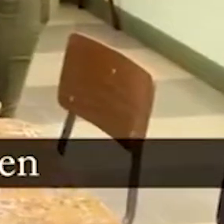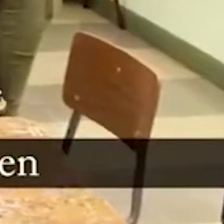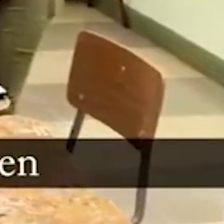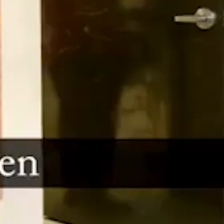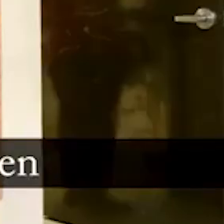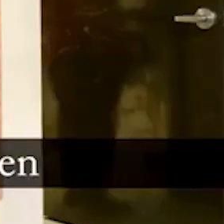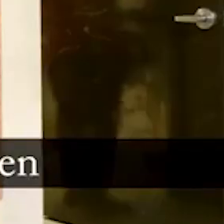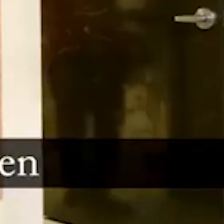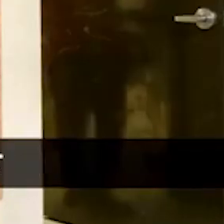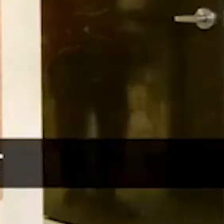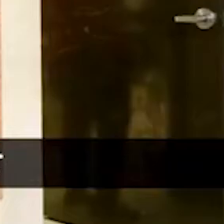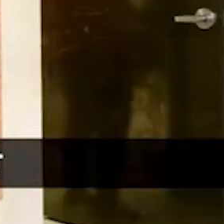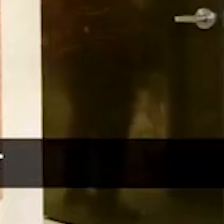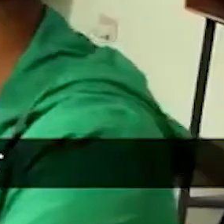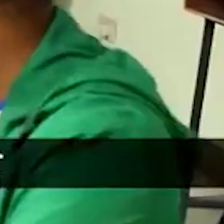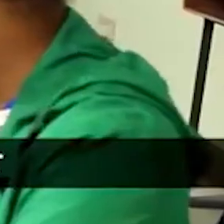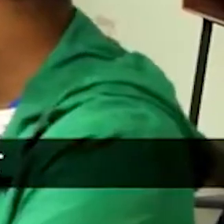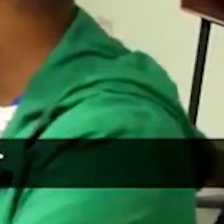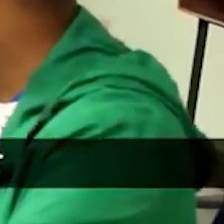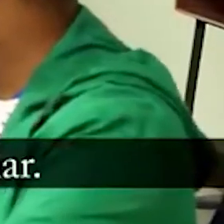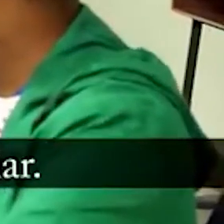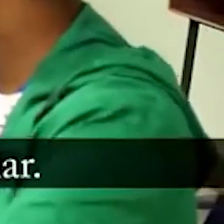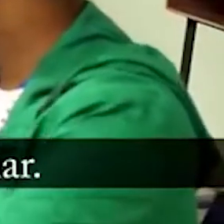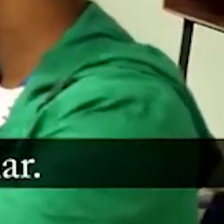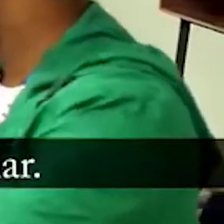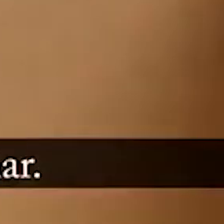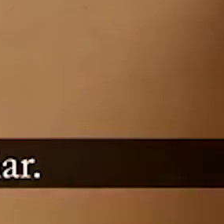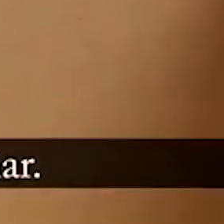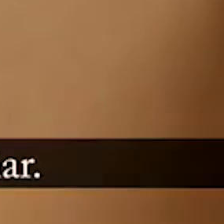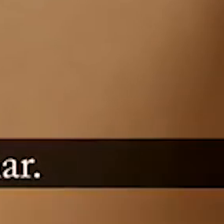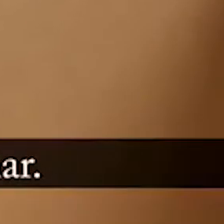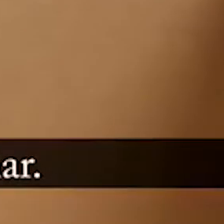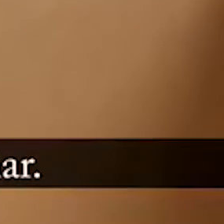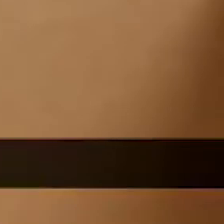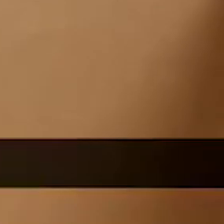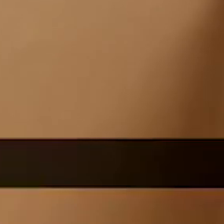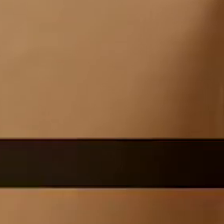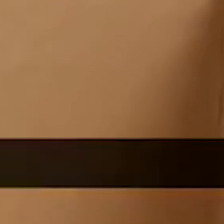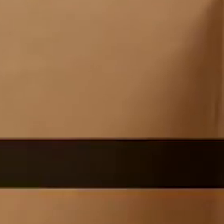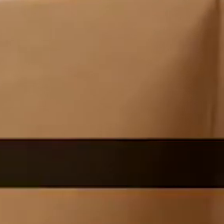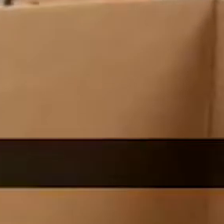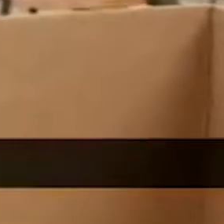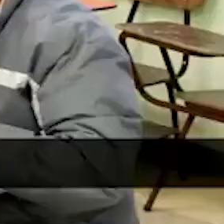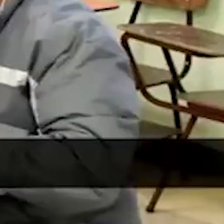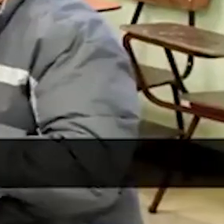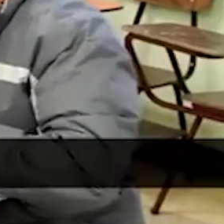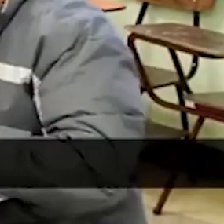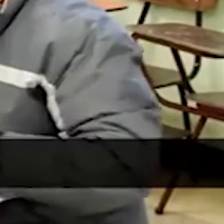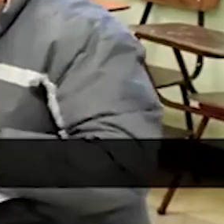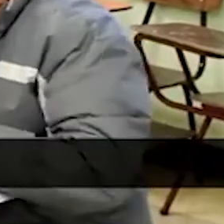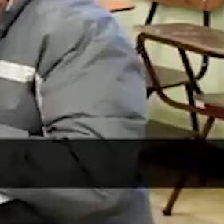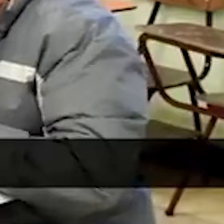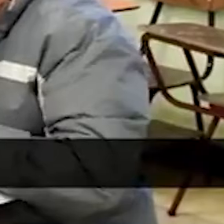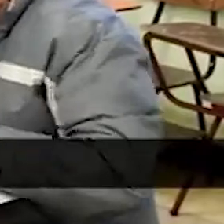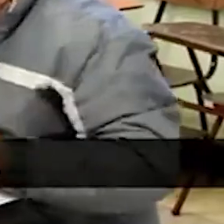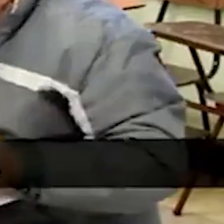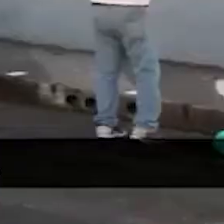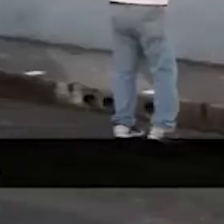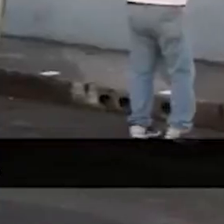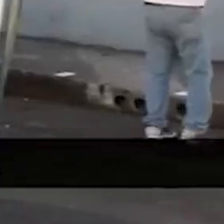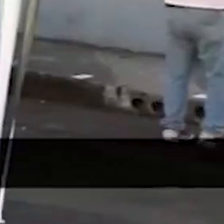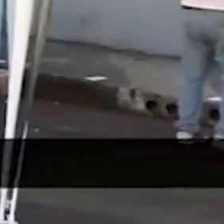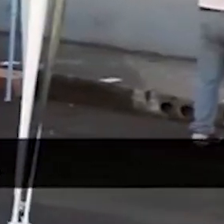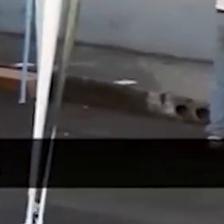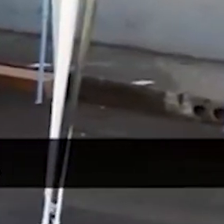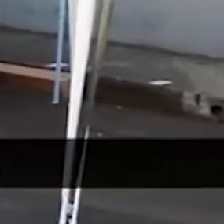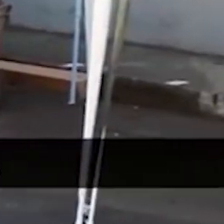de febrero tienen el deber de presentarse a cumplir con el cargo que juraron desempeñar. Por amor a Costa Rica, este 1 de abril, que no le